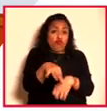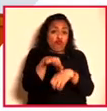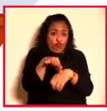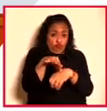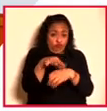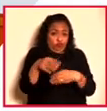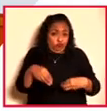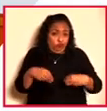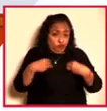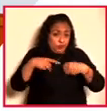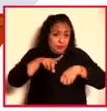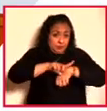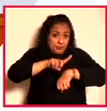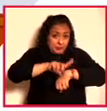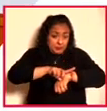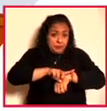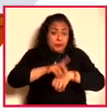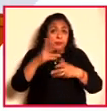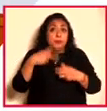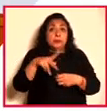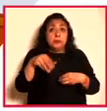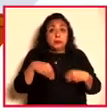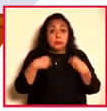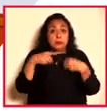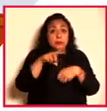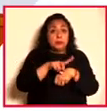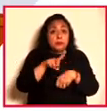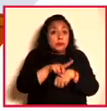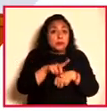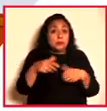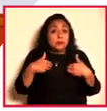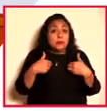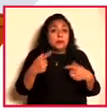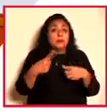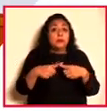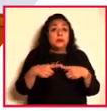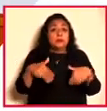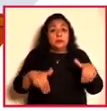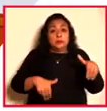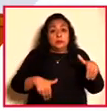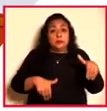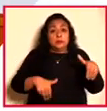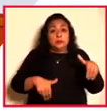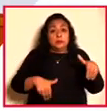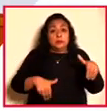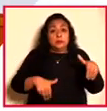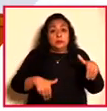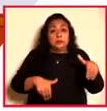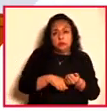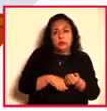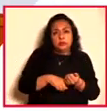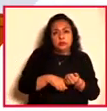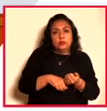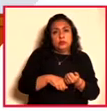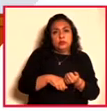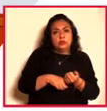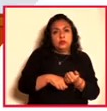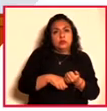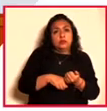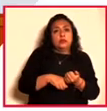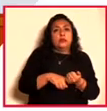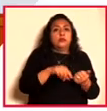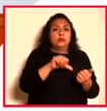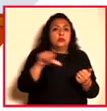vida cotidiana, pero la vida cotidiana como la entiende el teatro, encarnada, digamos, en la